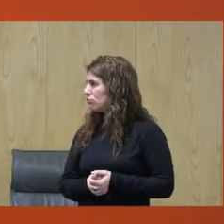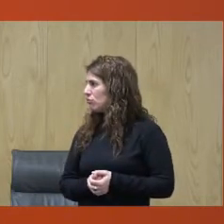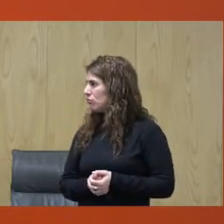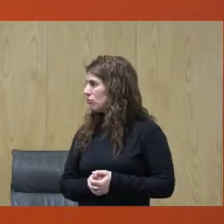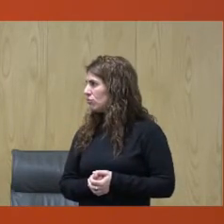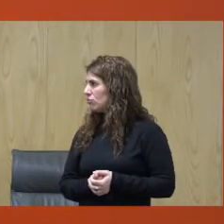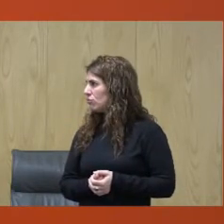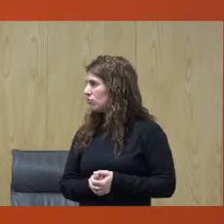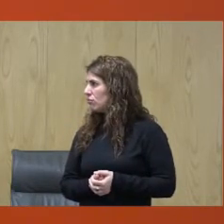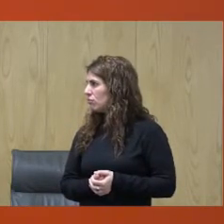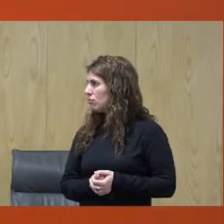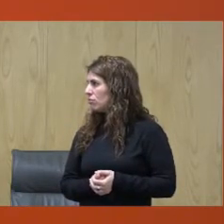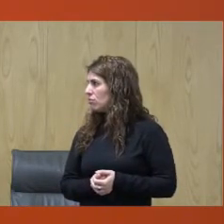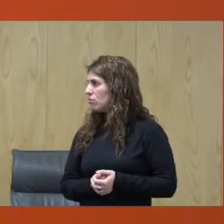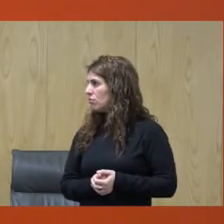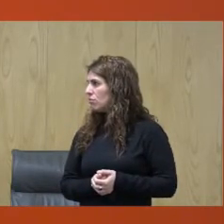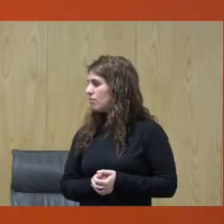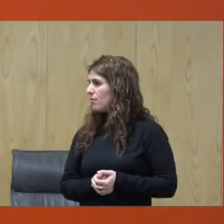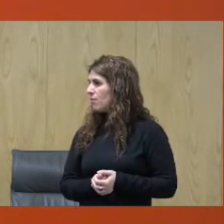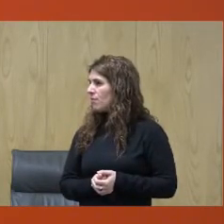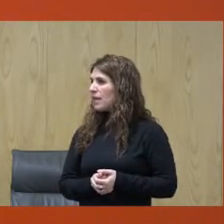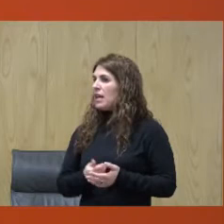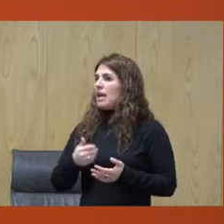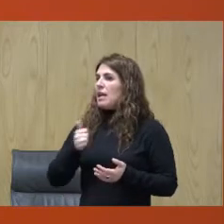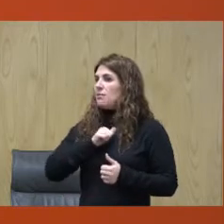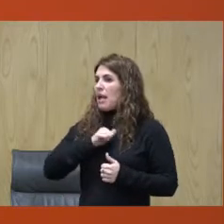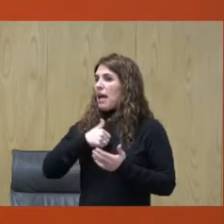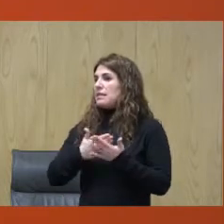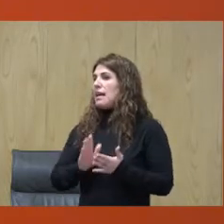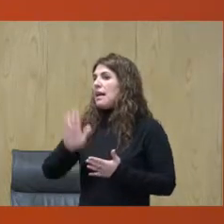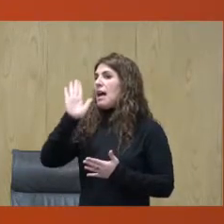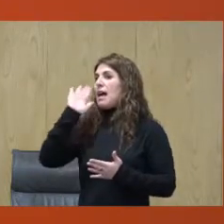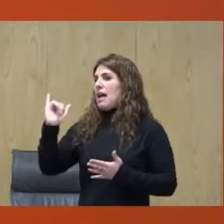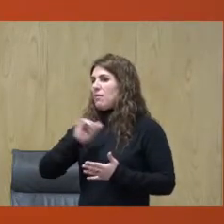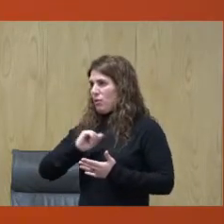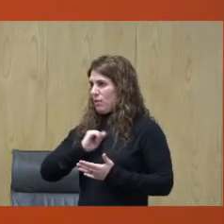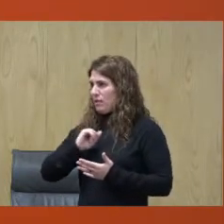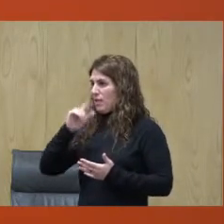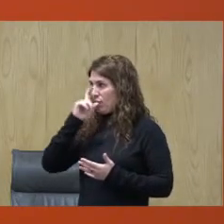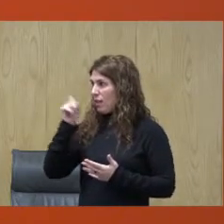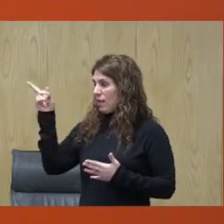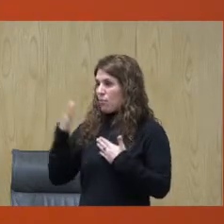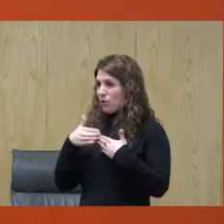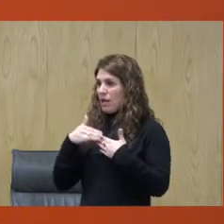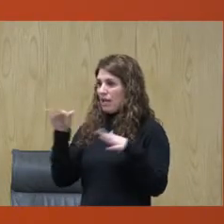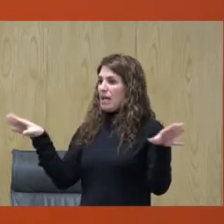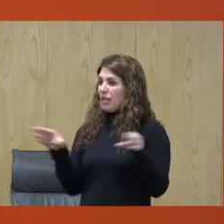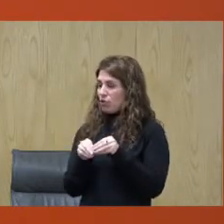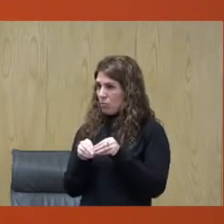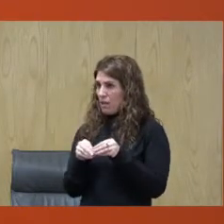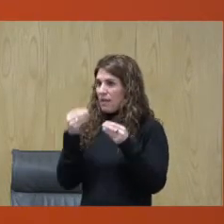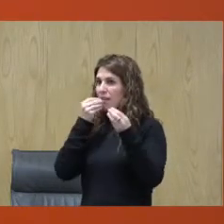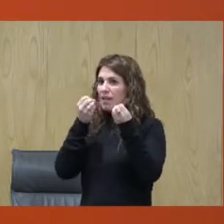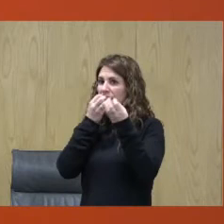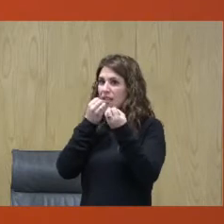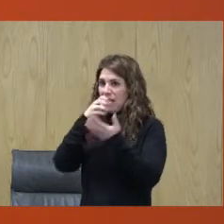esta presentación. Mientras se levantan manos, recordaros, no sé si habéis cogido en la puerta, tenéis el resumen del informe y